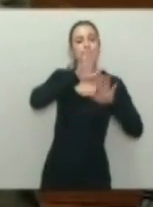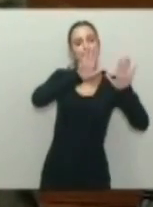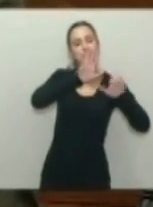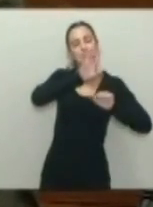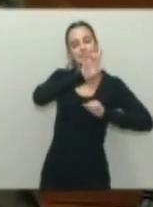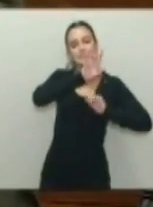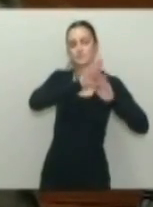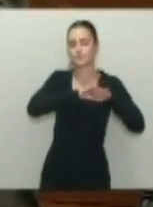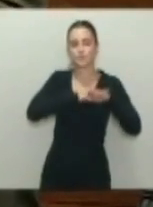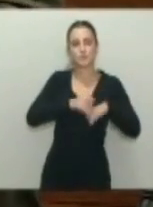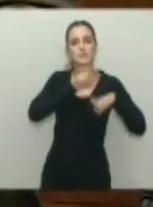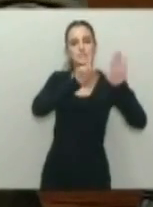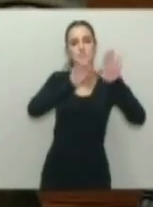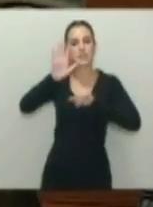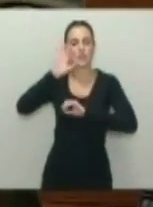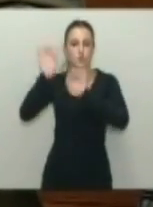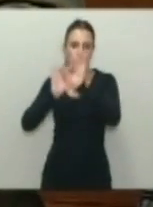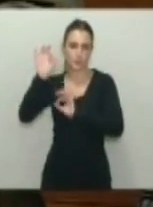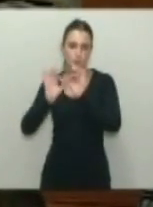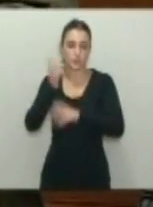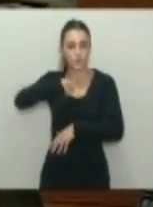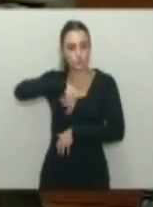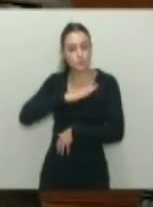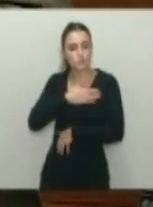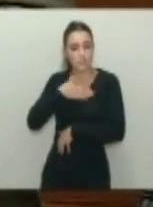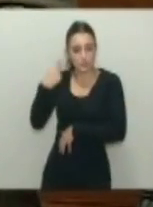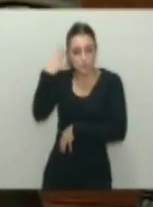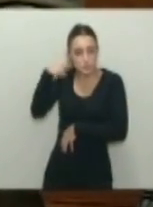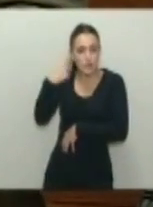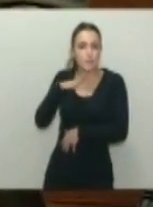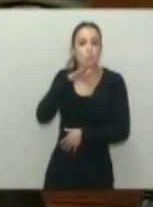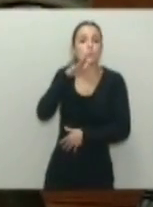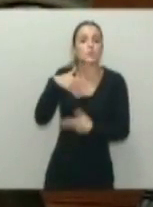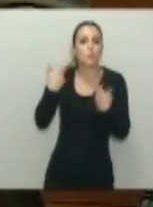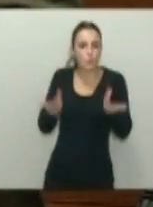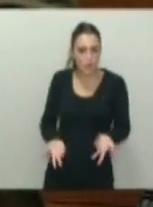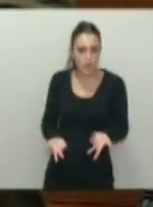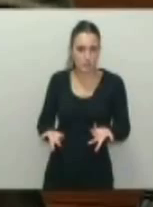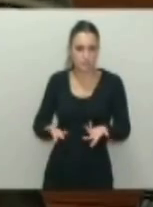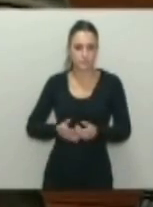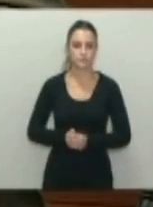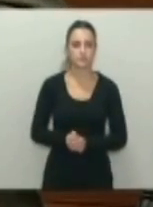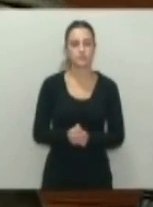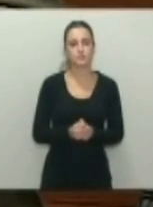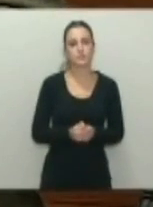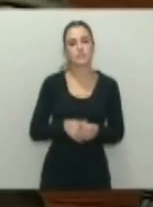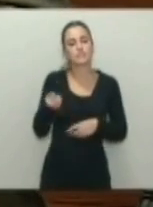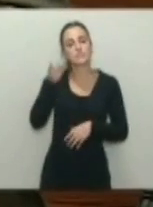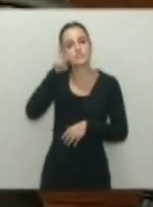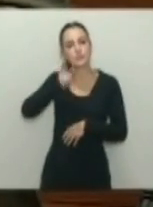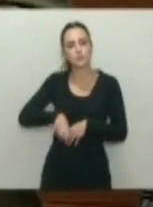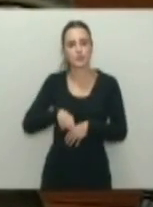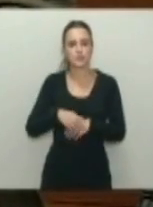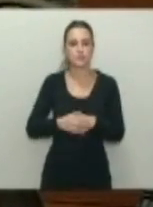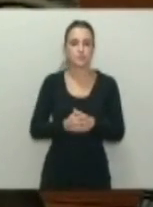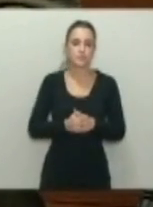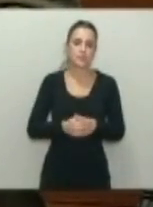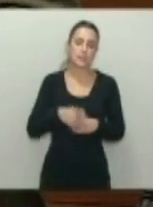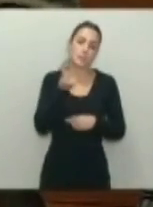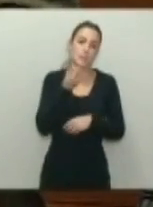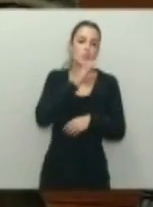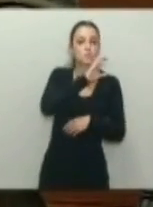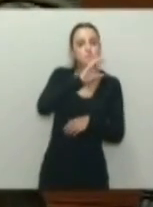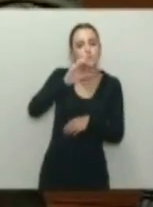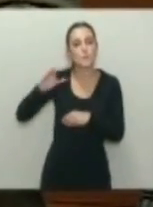cuál es la razón de este grado de ejecución a estas alturas. Y luego también, por ejemplo, partidas más pequeñas, pero